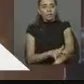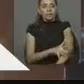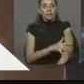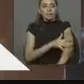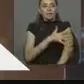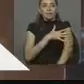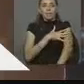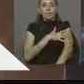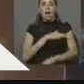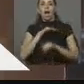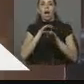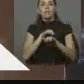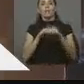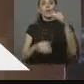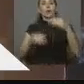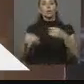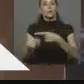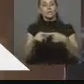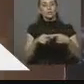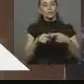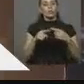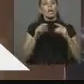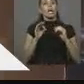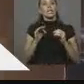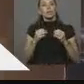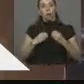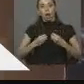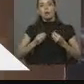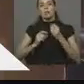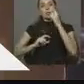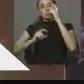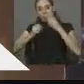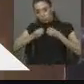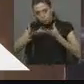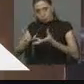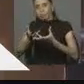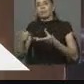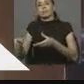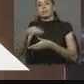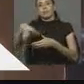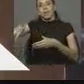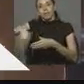por la justicia social en el Partido Socialista.